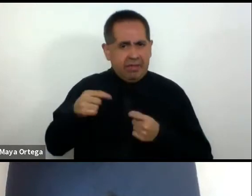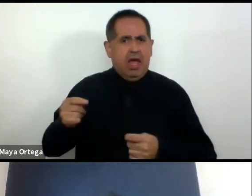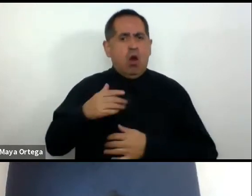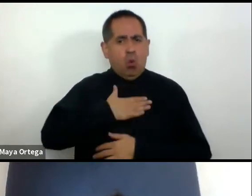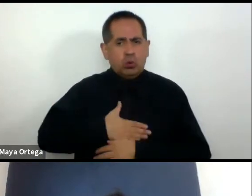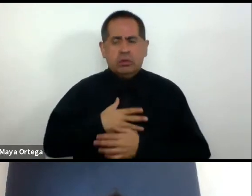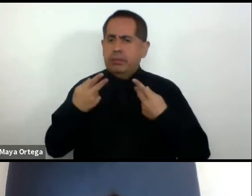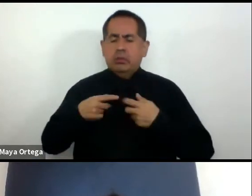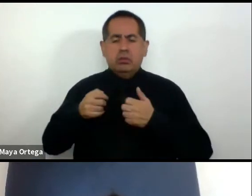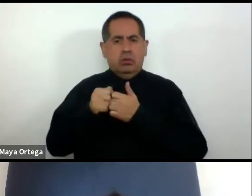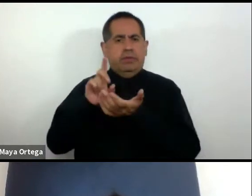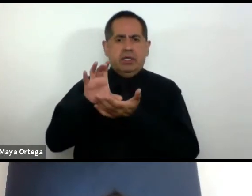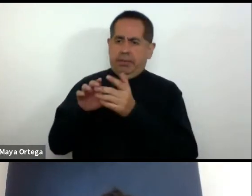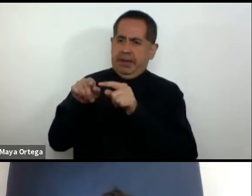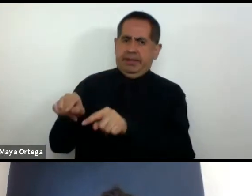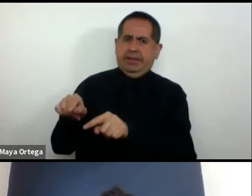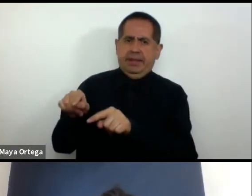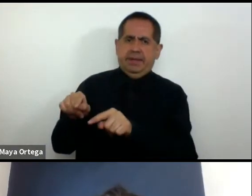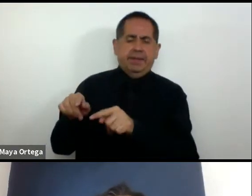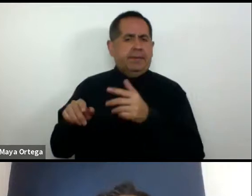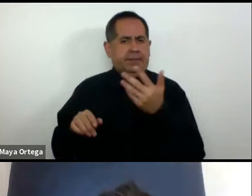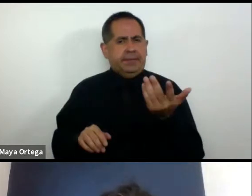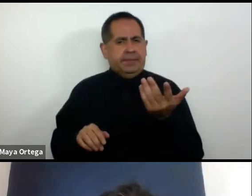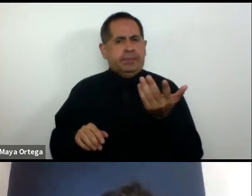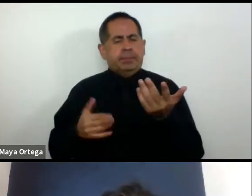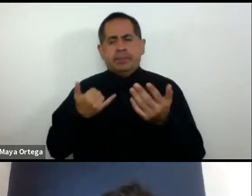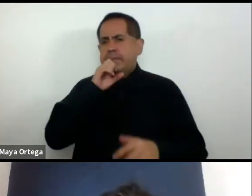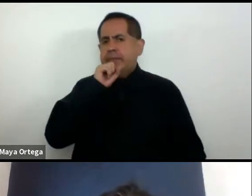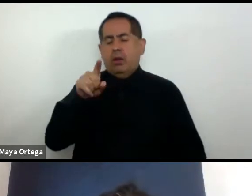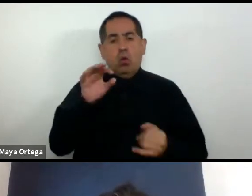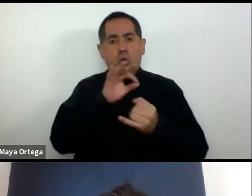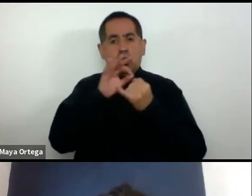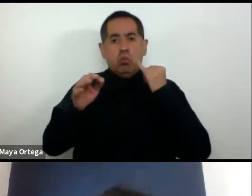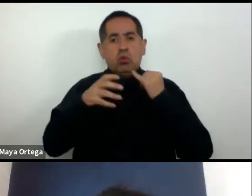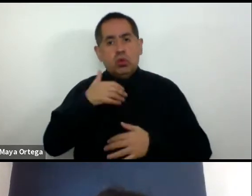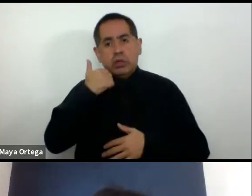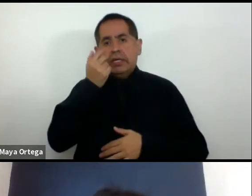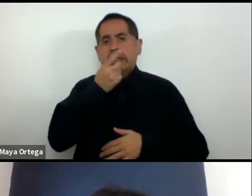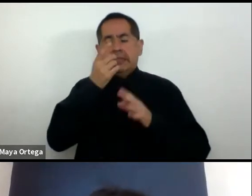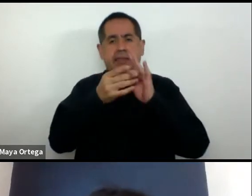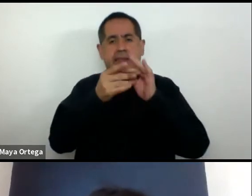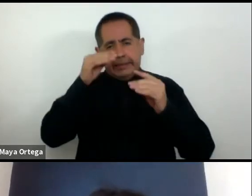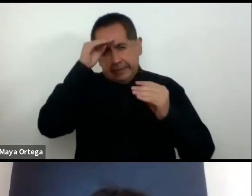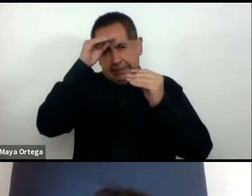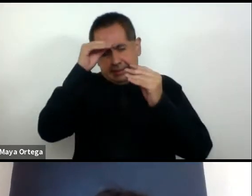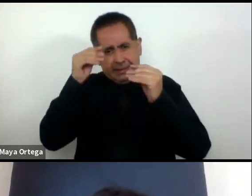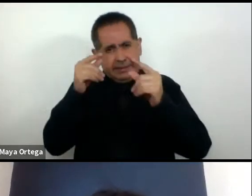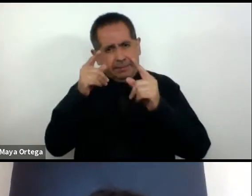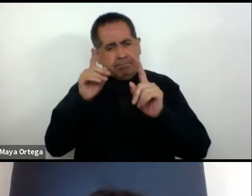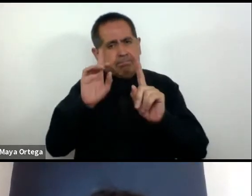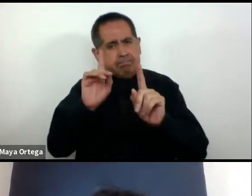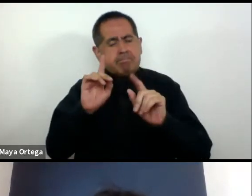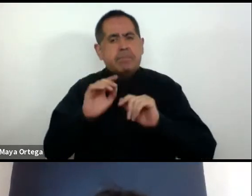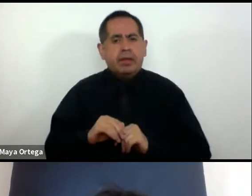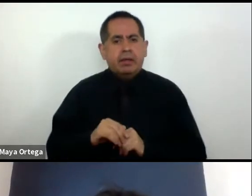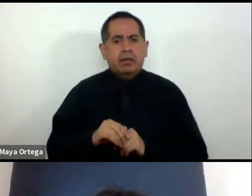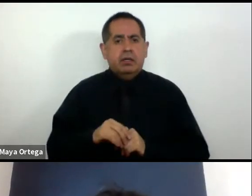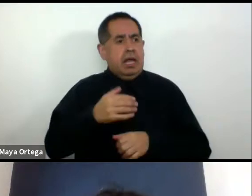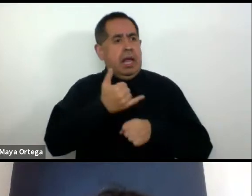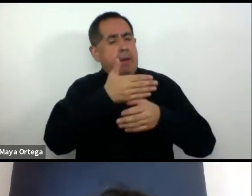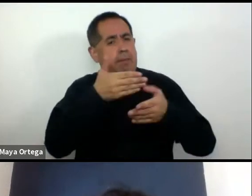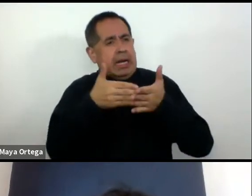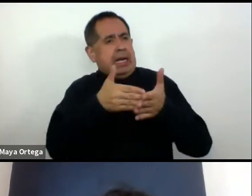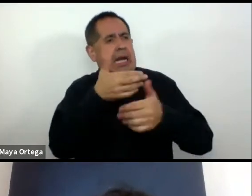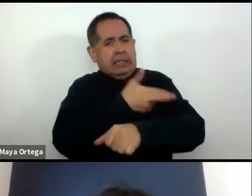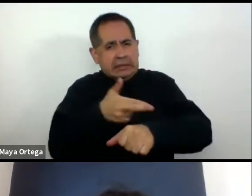personas con discapacidad, ¿no? Y, por último, me gustaría terminar con una reflexión de cuestionarnos las barreras procesales y